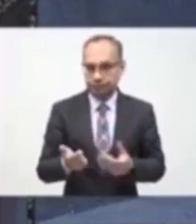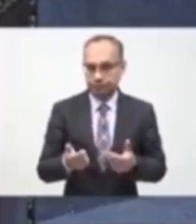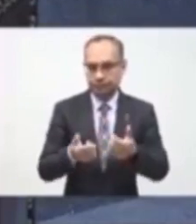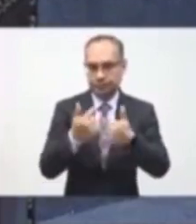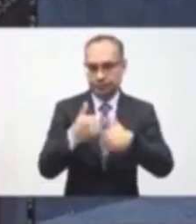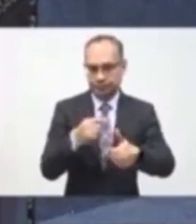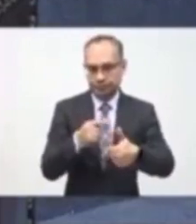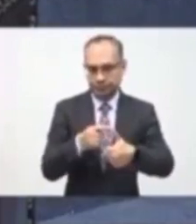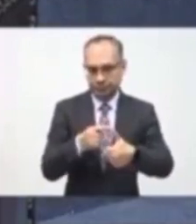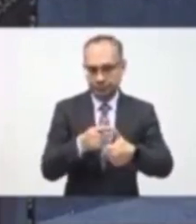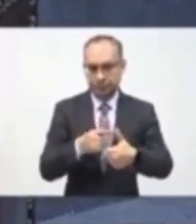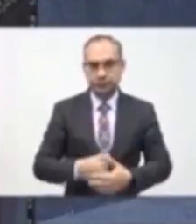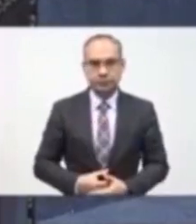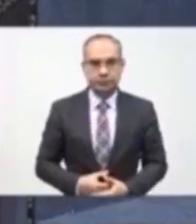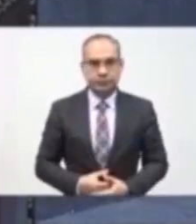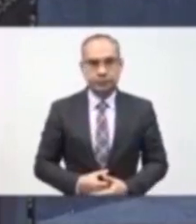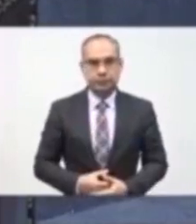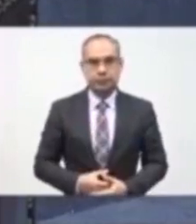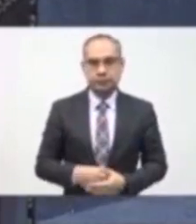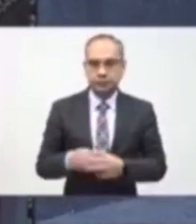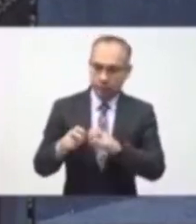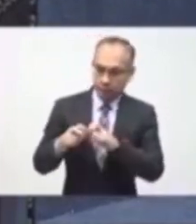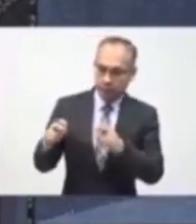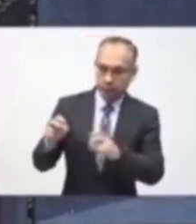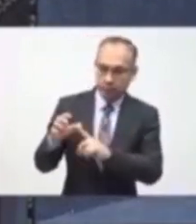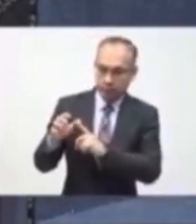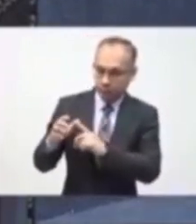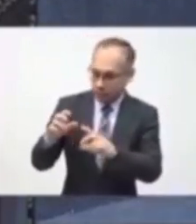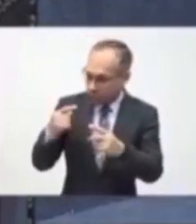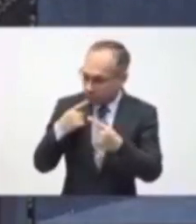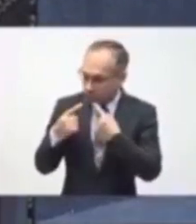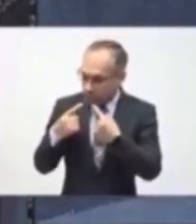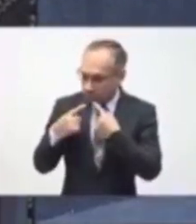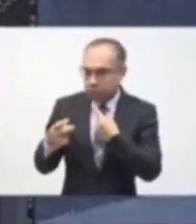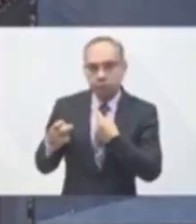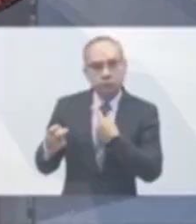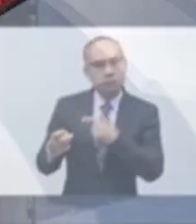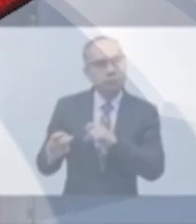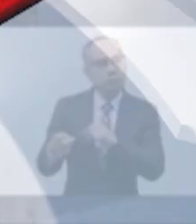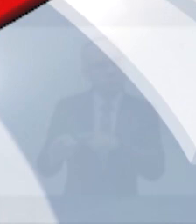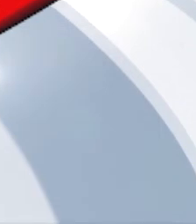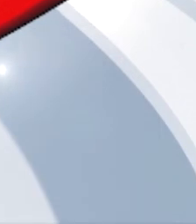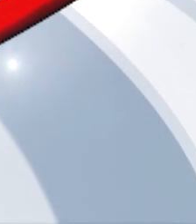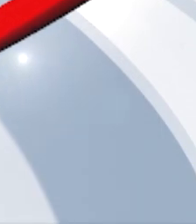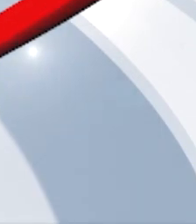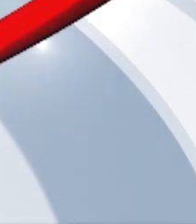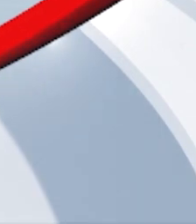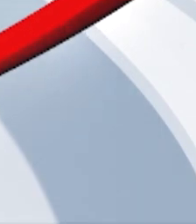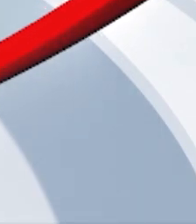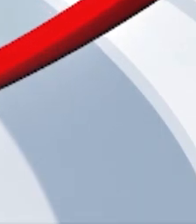de diciembre a las 11 horas Oscar Reséndiz para mezquital al día